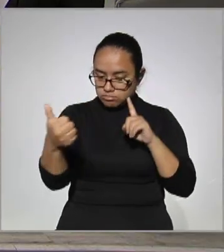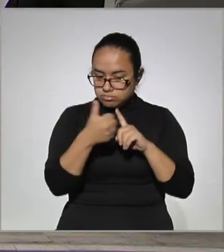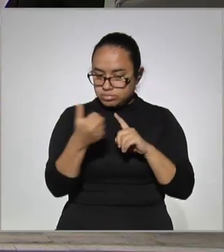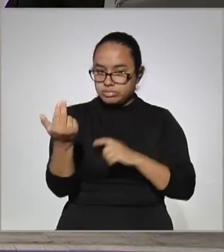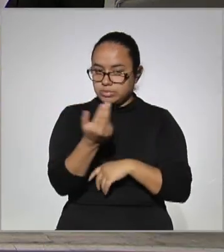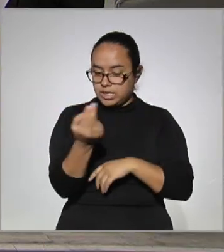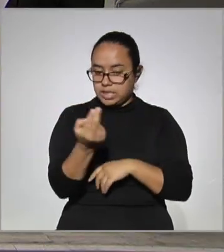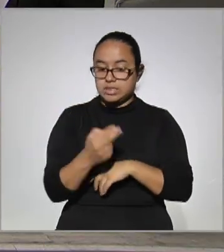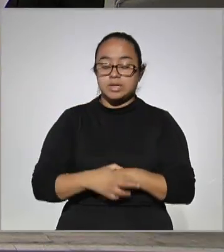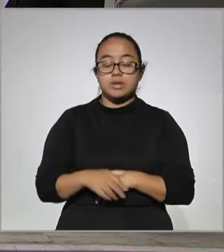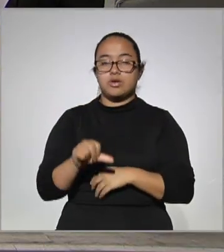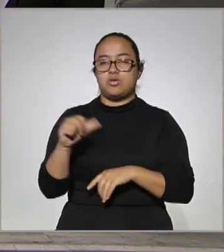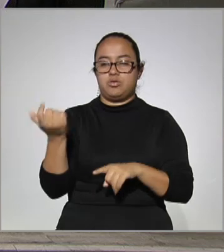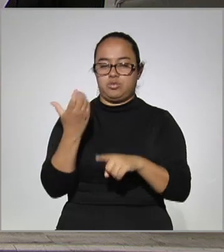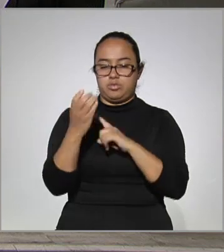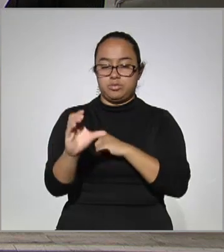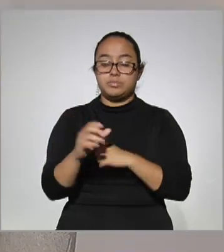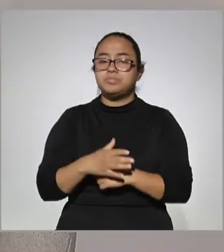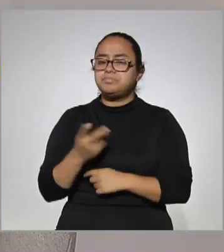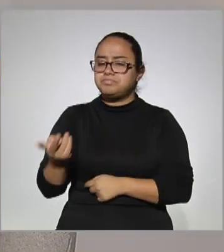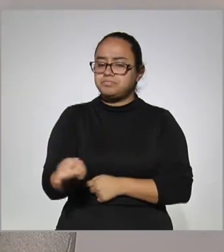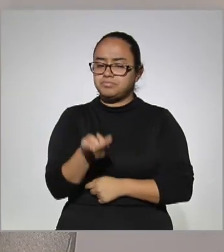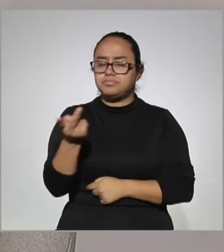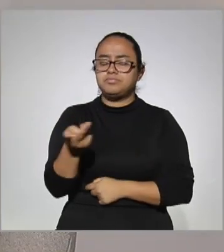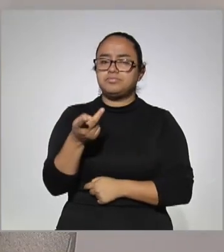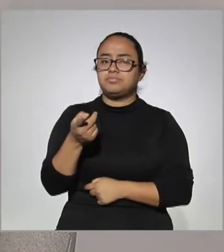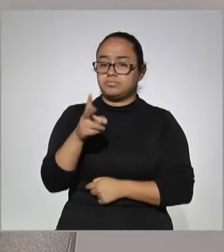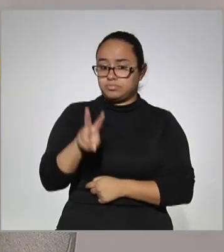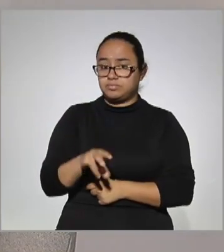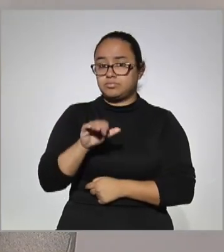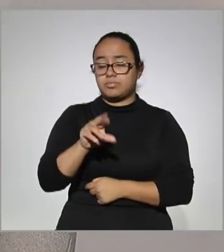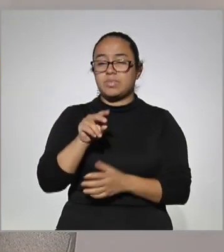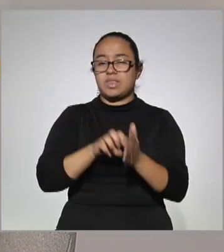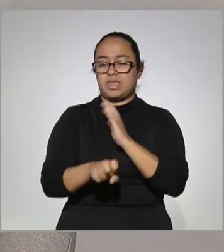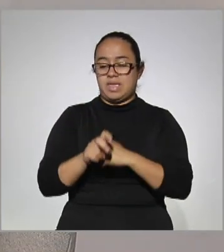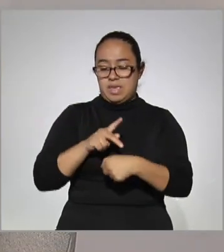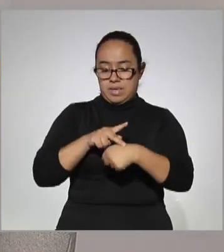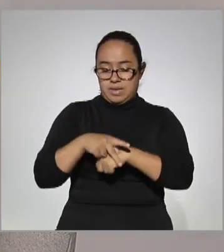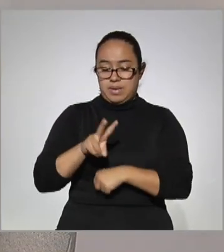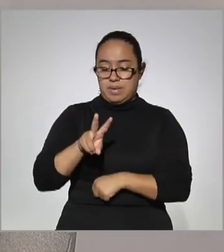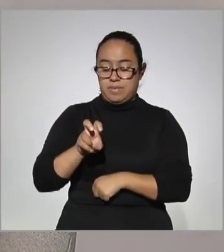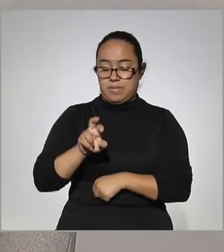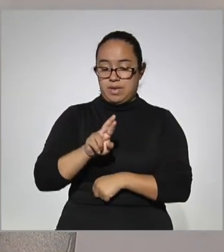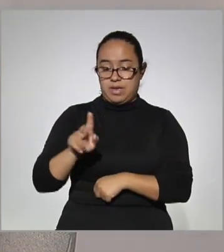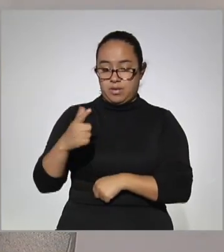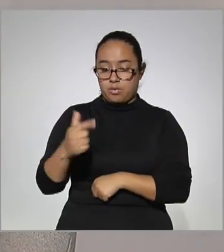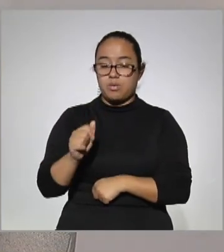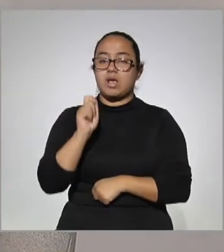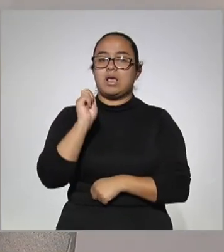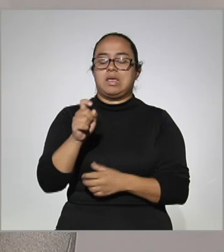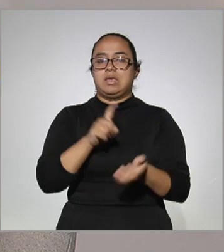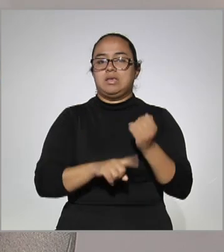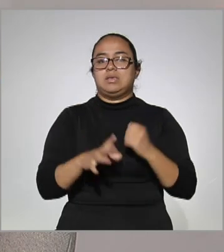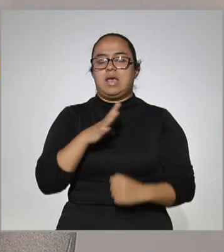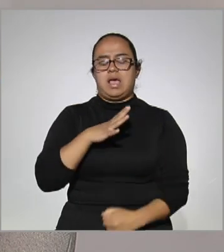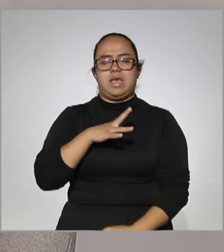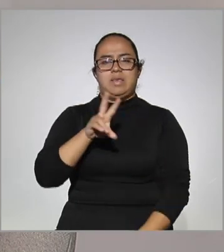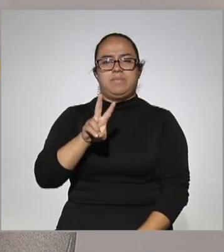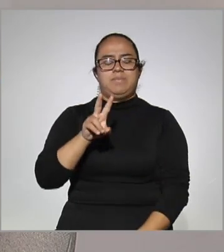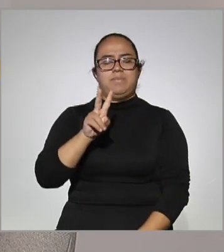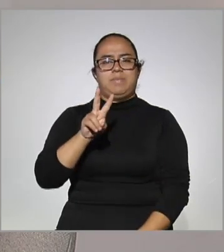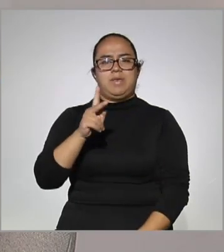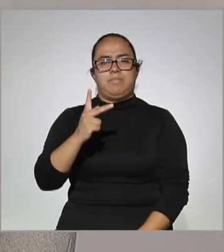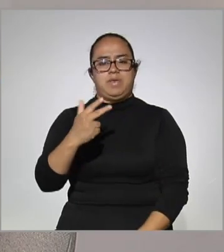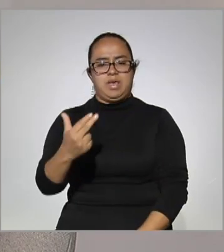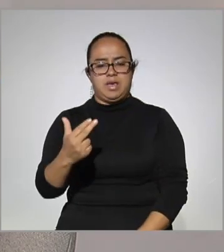Gracias, doctora. Carmen García les pregunta qué hay de cierto que las verrugas en la piel es un virus de papiloma y si la